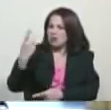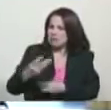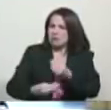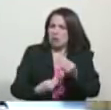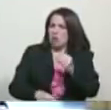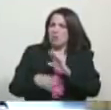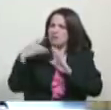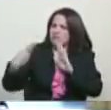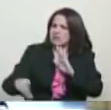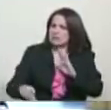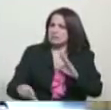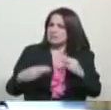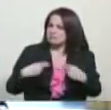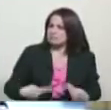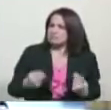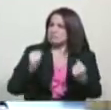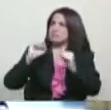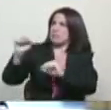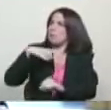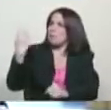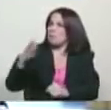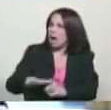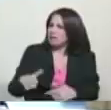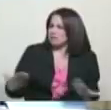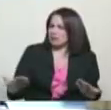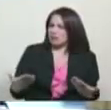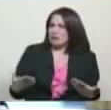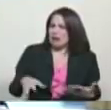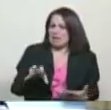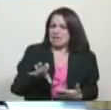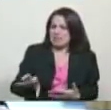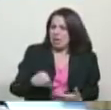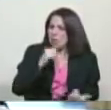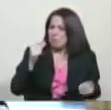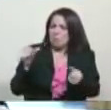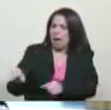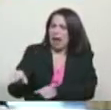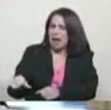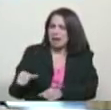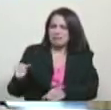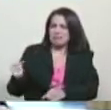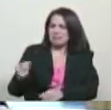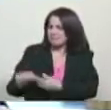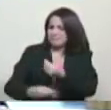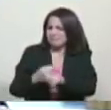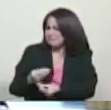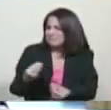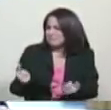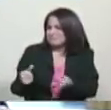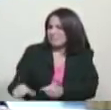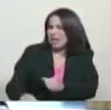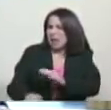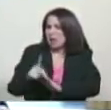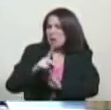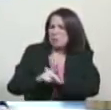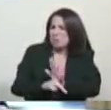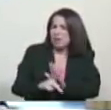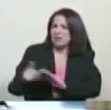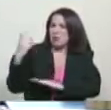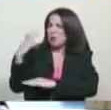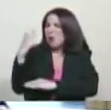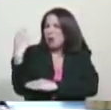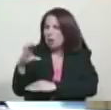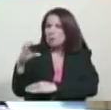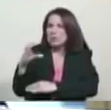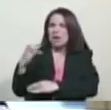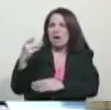derechos humanos en Colombia, del Estado fallido que es Colombia, de los planes entre Colombia y Donald Trump, se ponen a